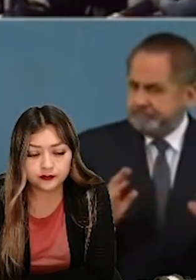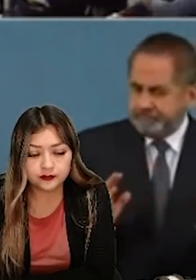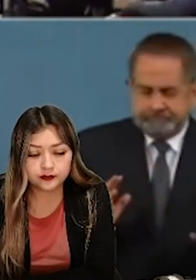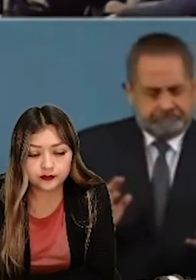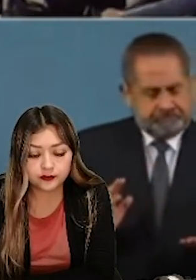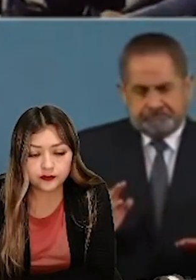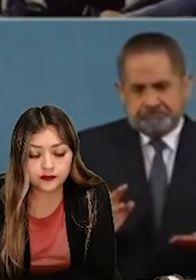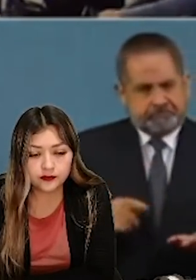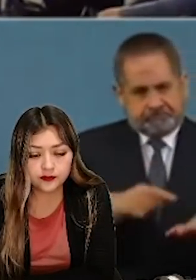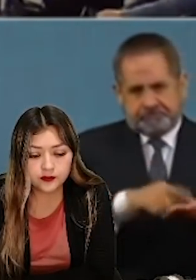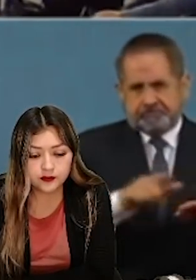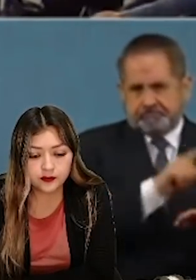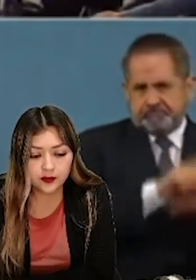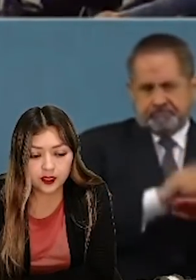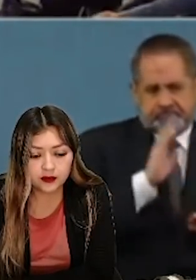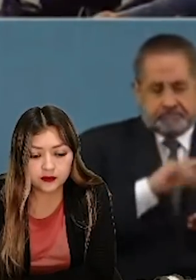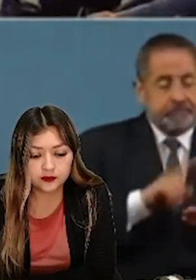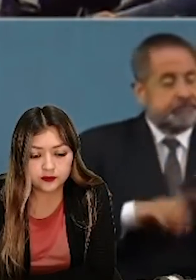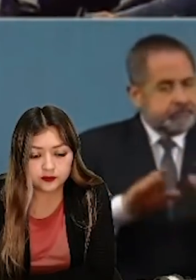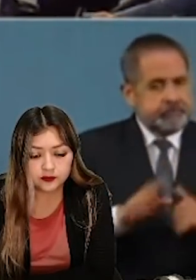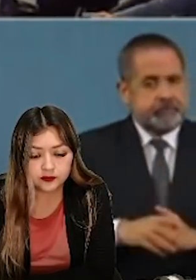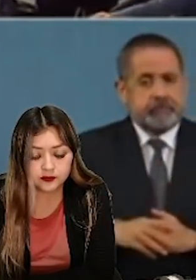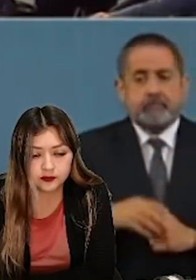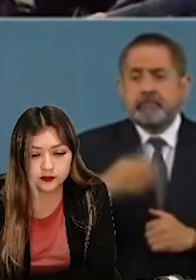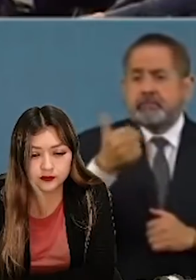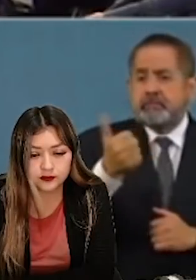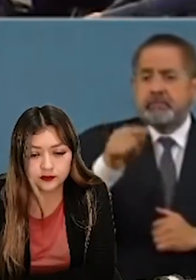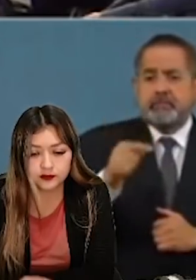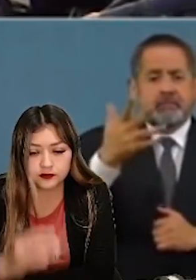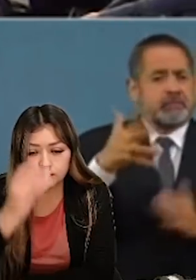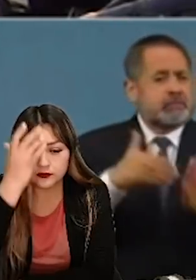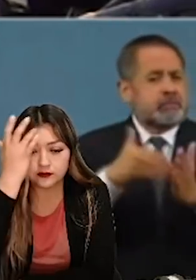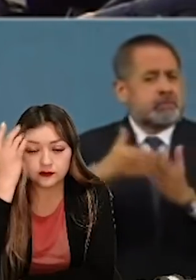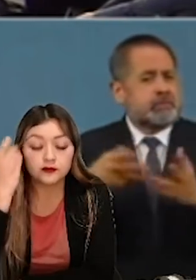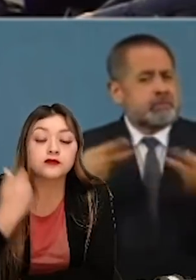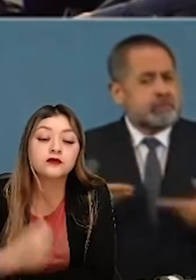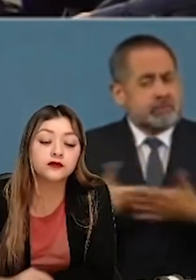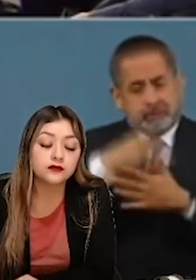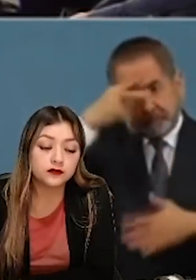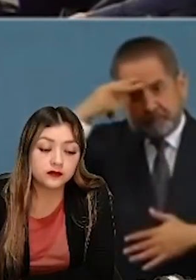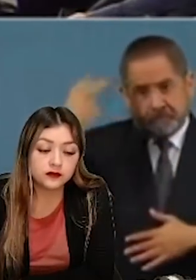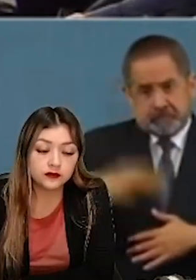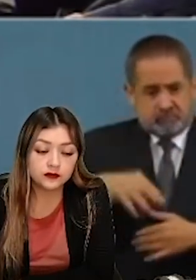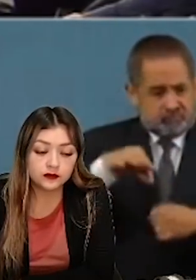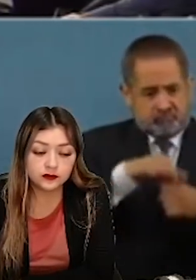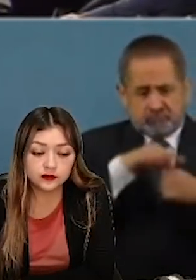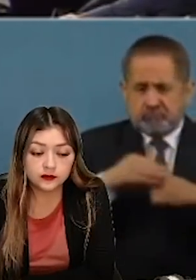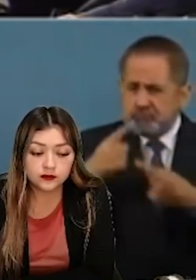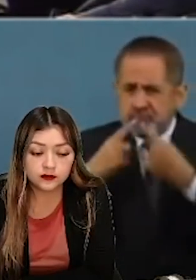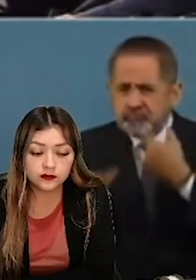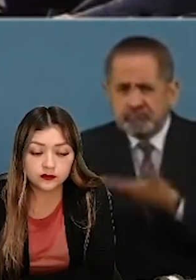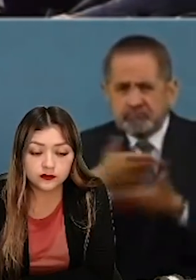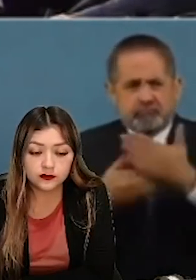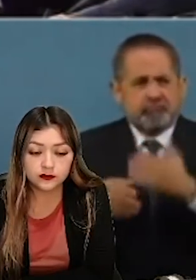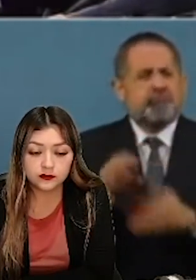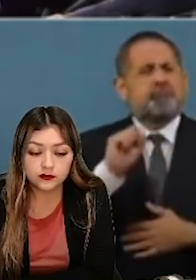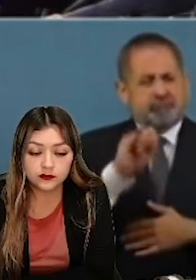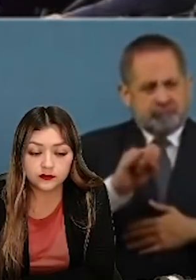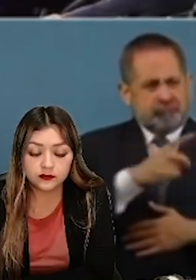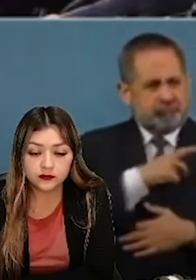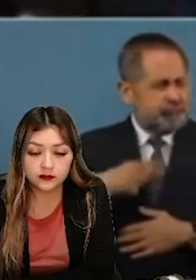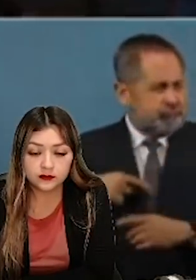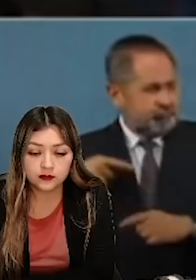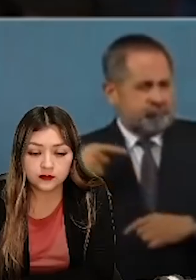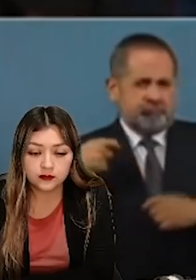también hay 6.5 millones de mexicanos que votaron en la consulta porque sí se juzgara